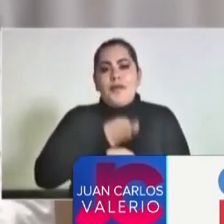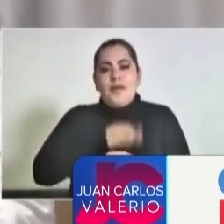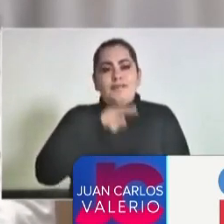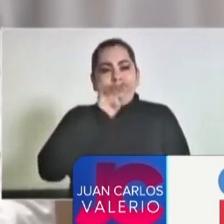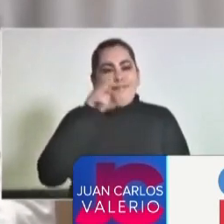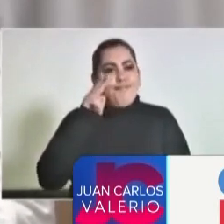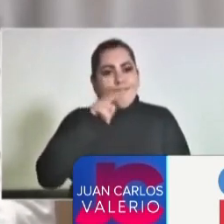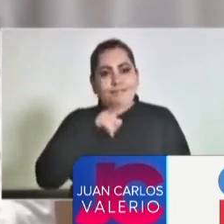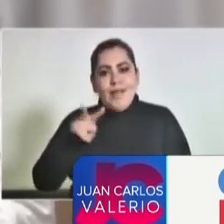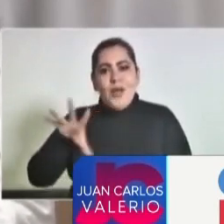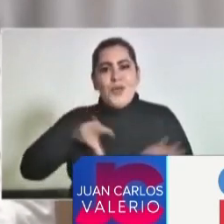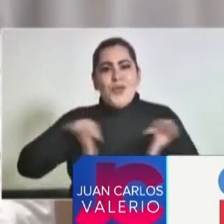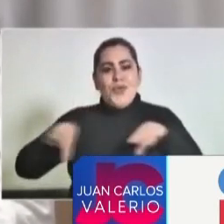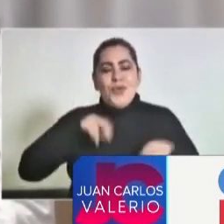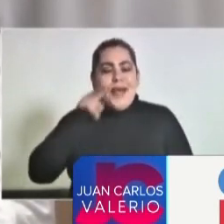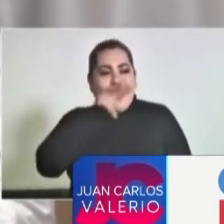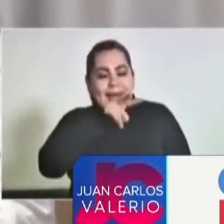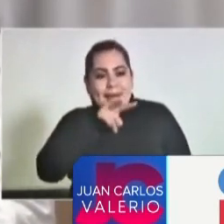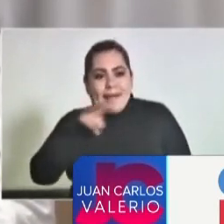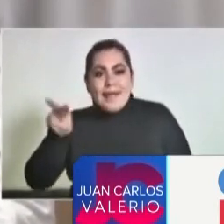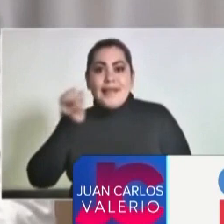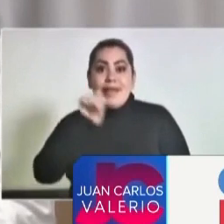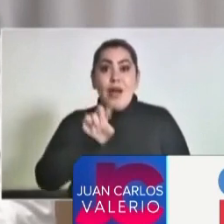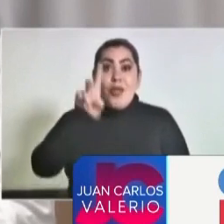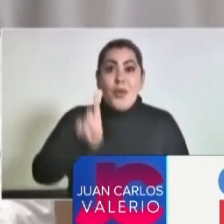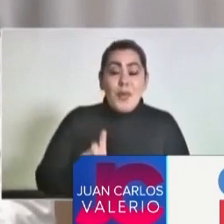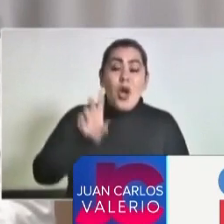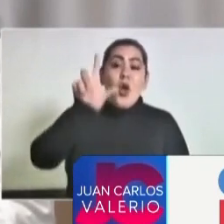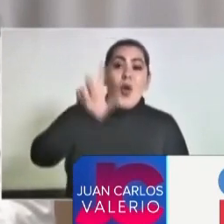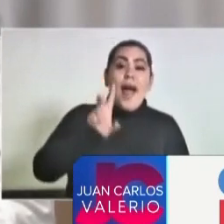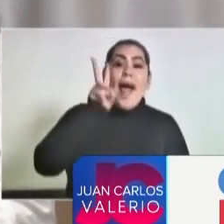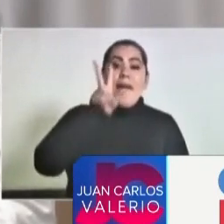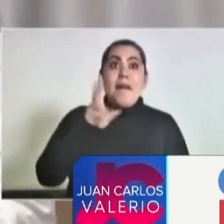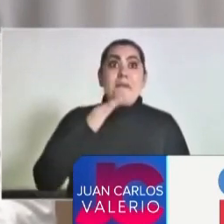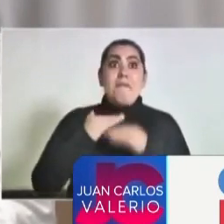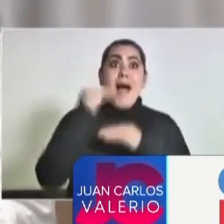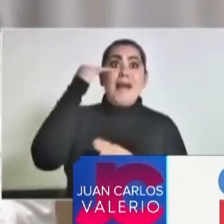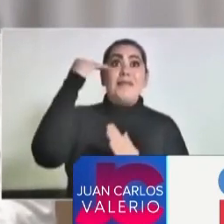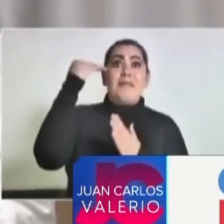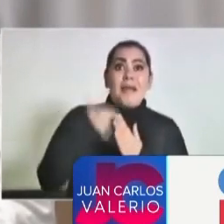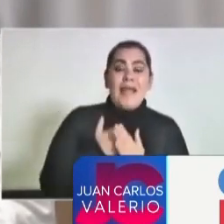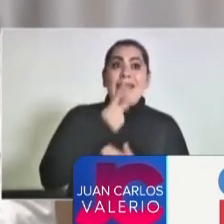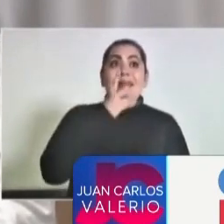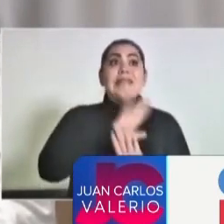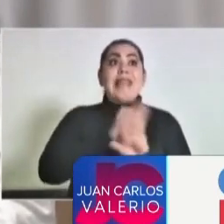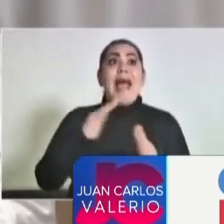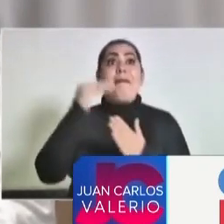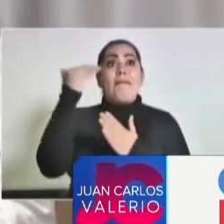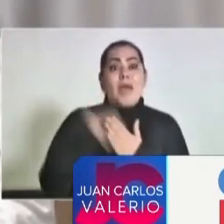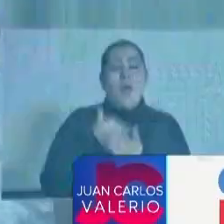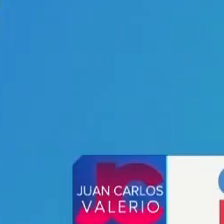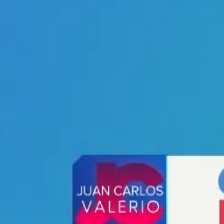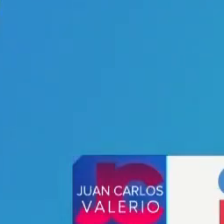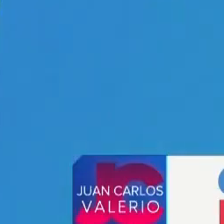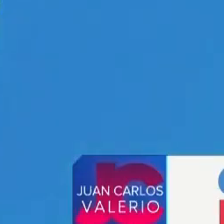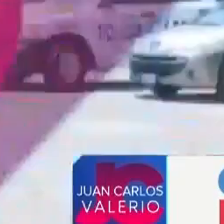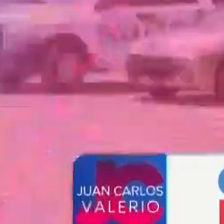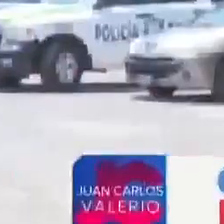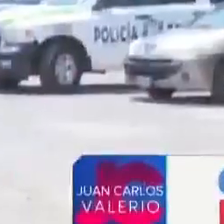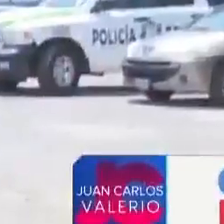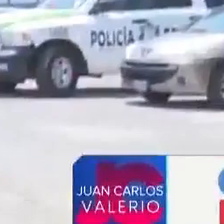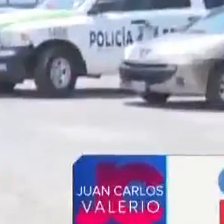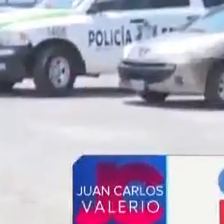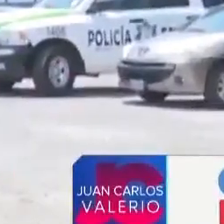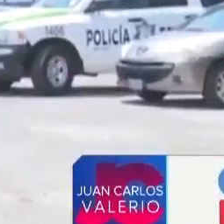comportamiento de los contagios sábado, domingo y lunes para poder decir algo.